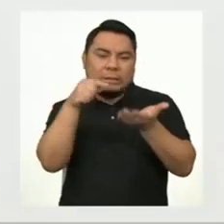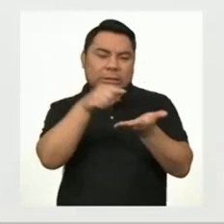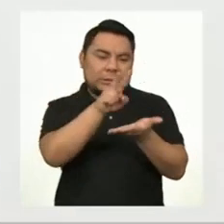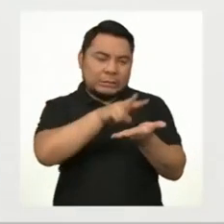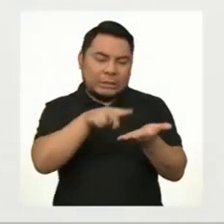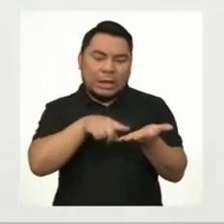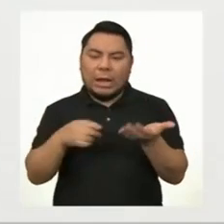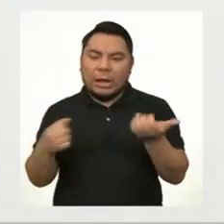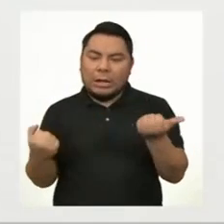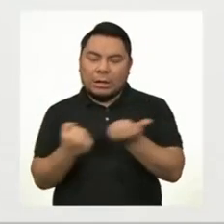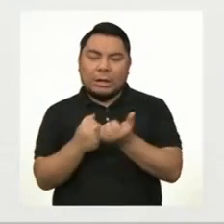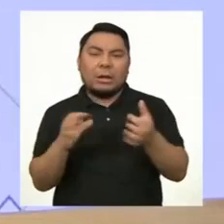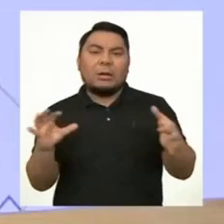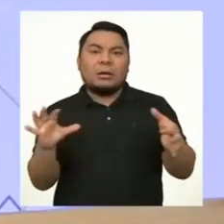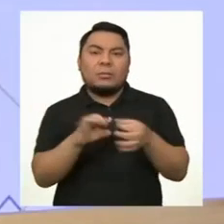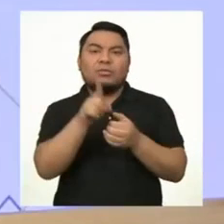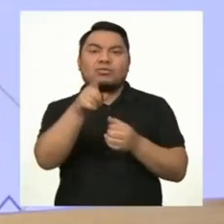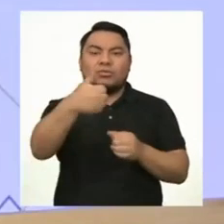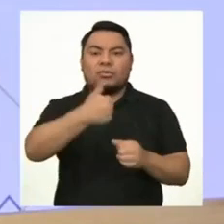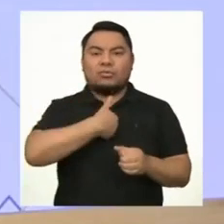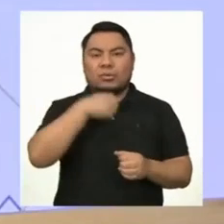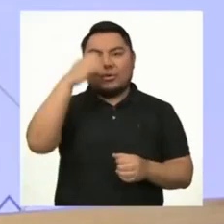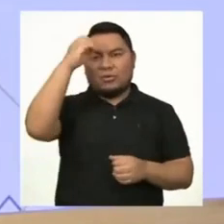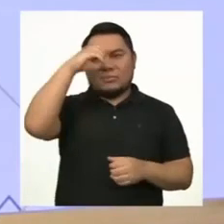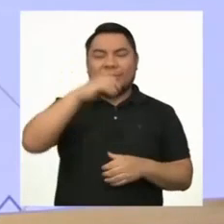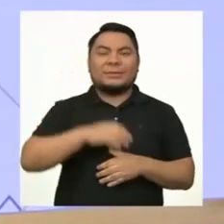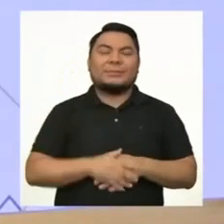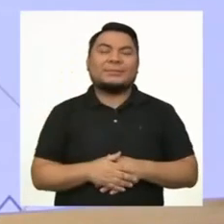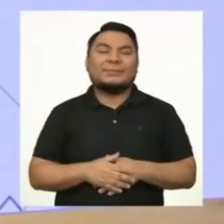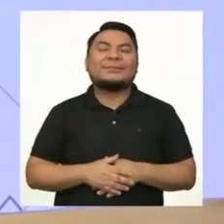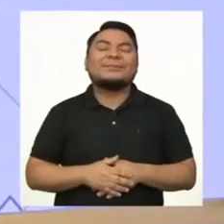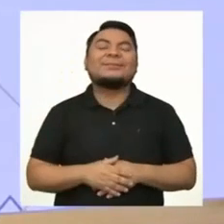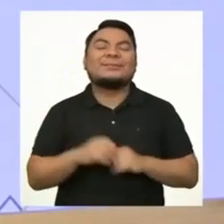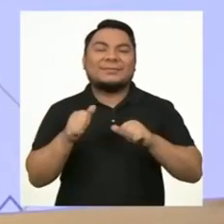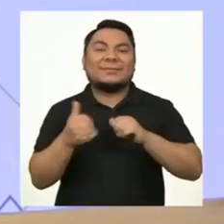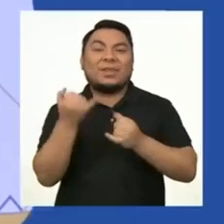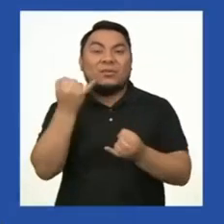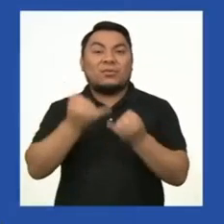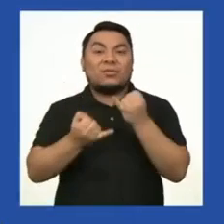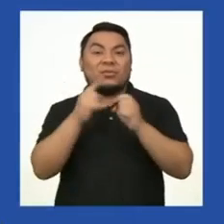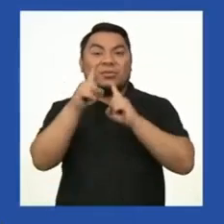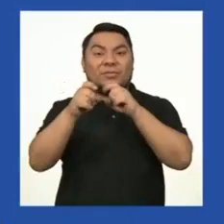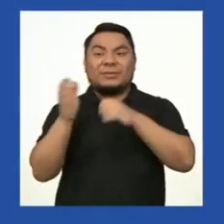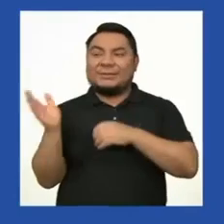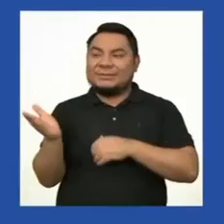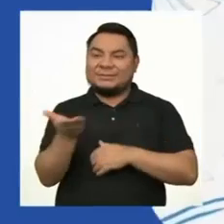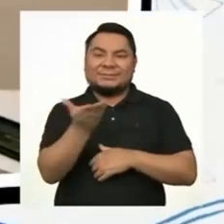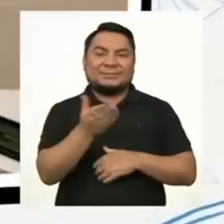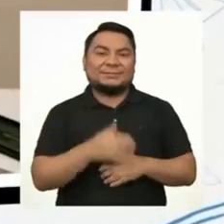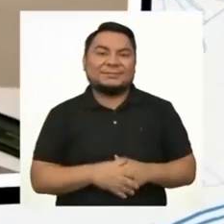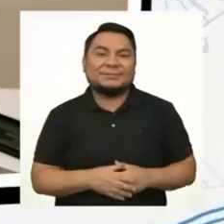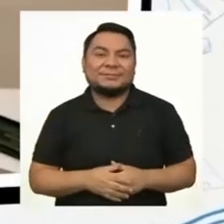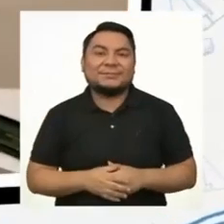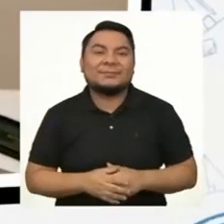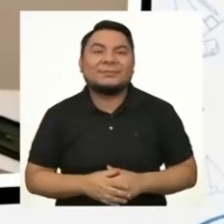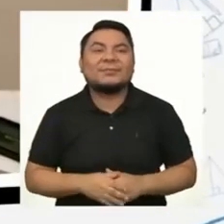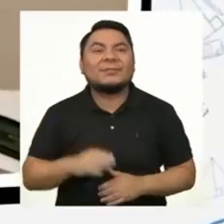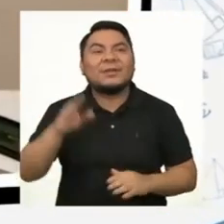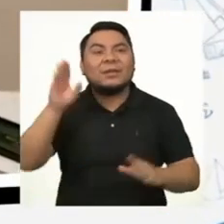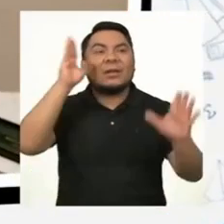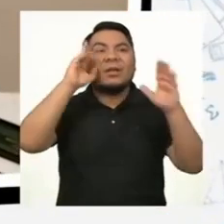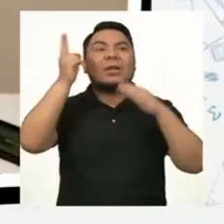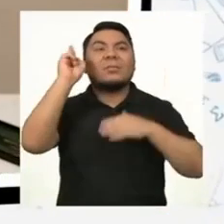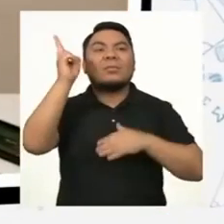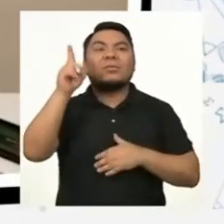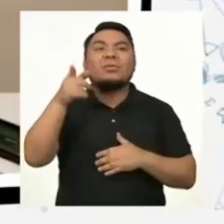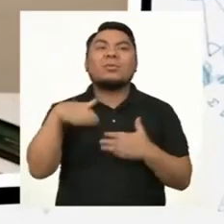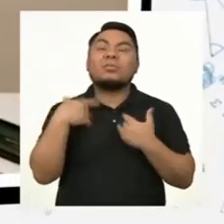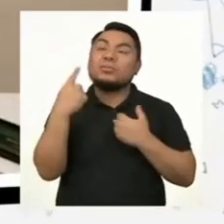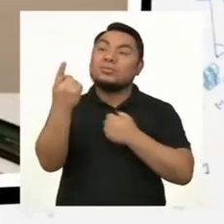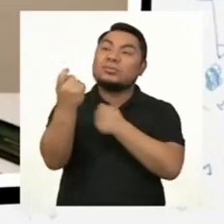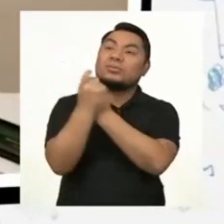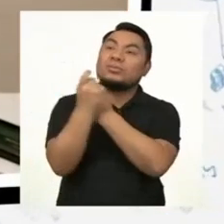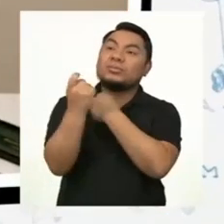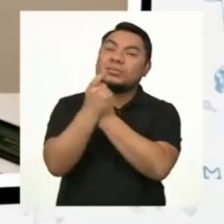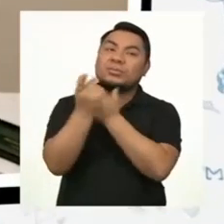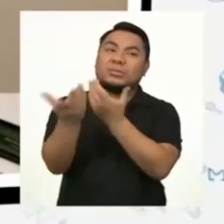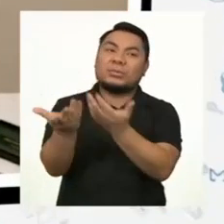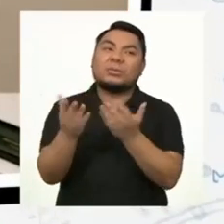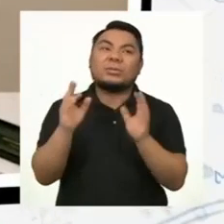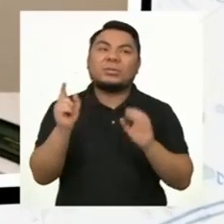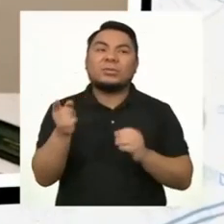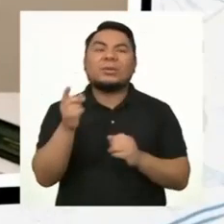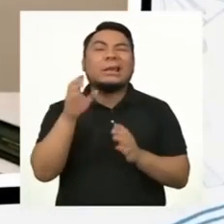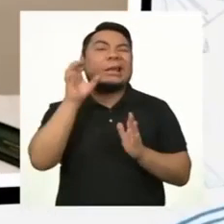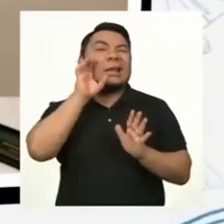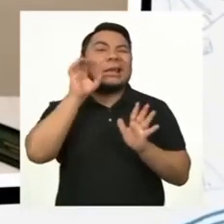vista y formar el tuyo. Ahora sí, vamos con la última pregunta. Hola profesora, ¿nos podría enseñar